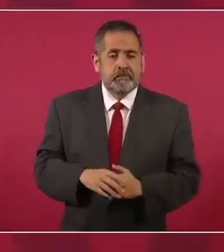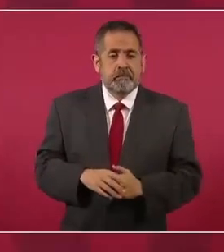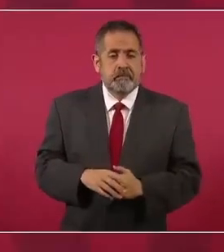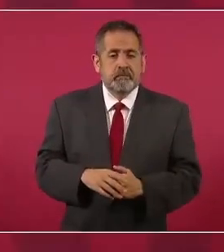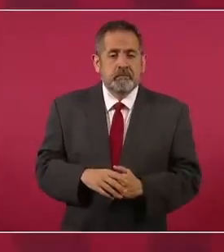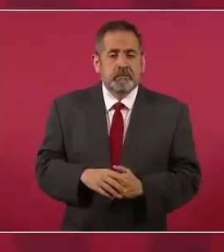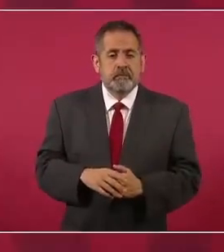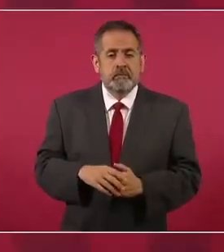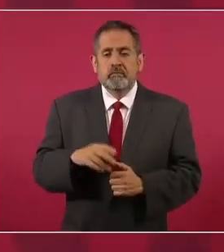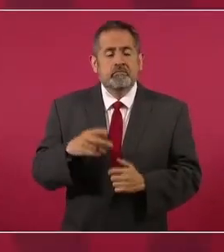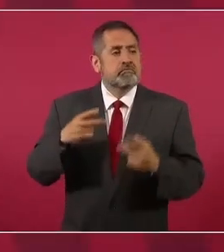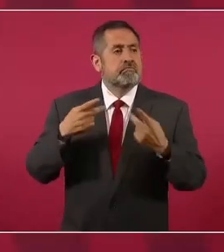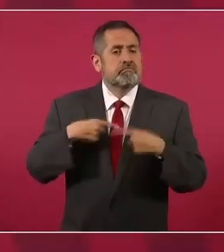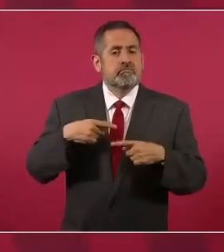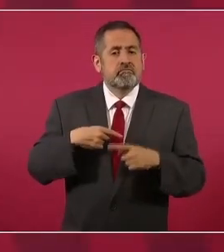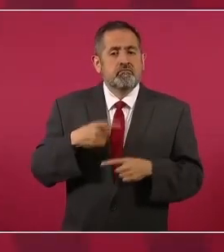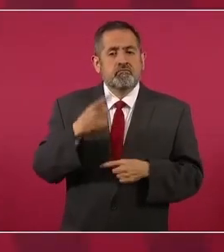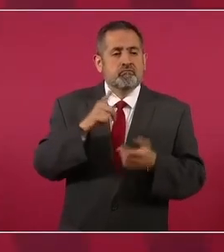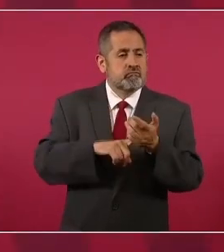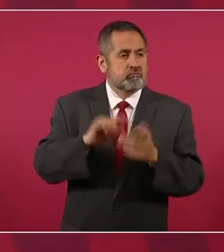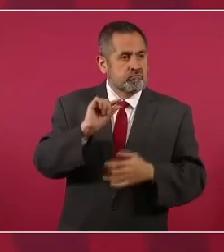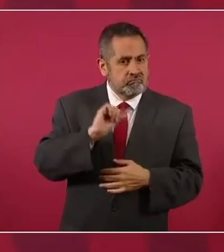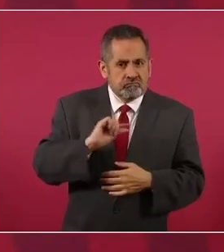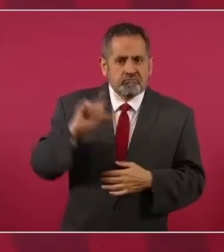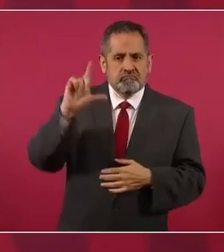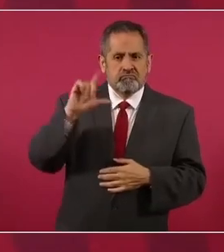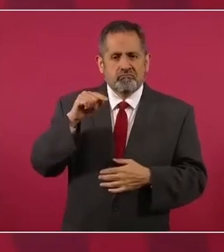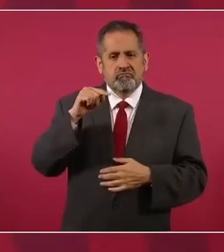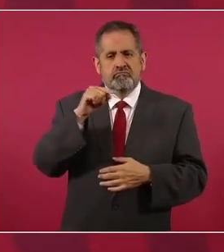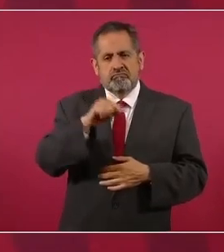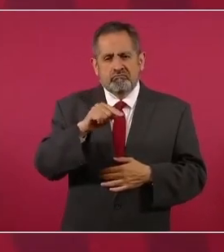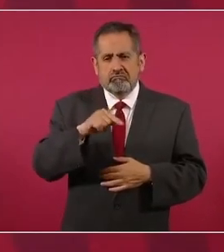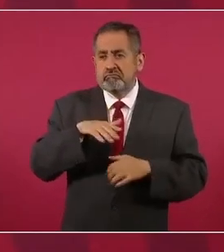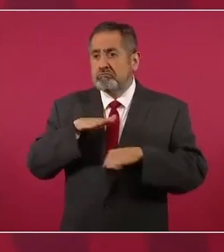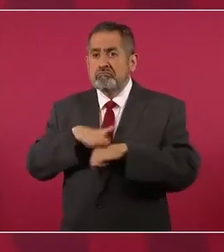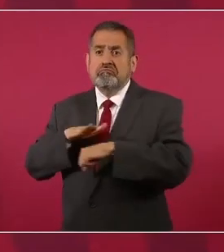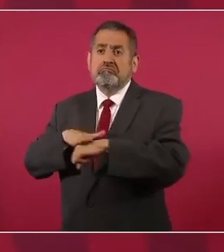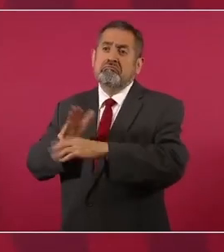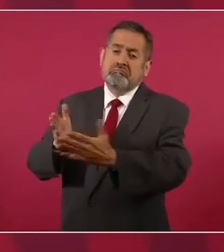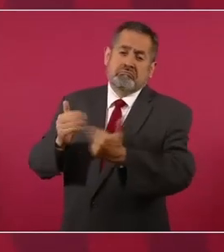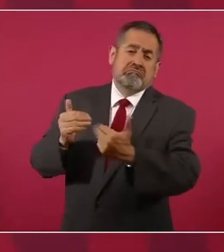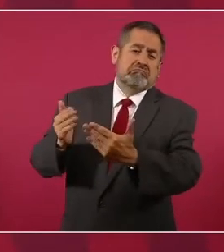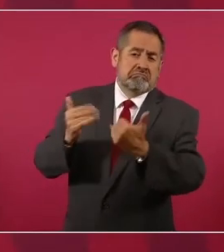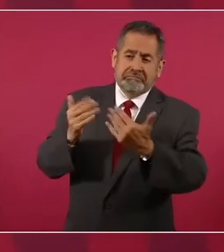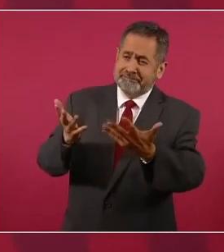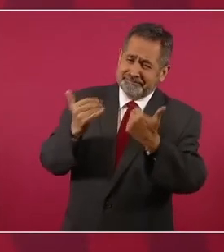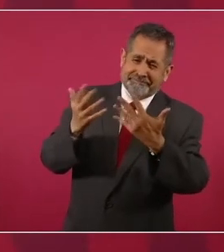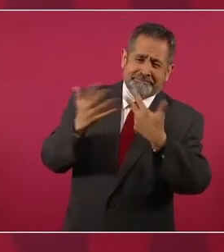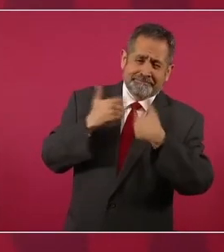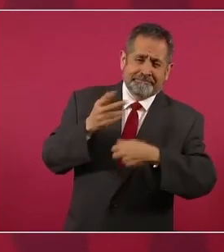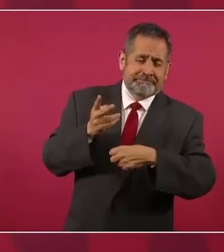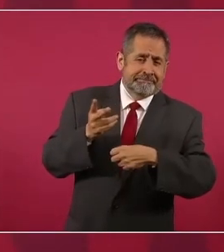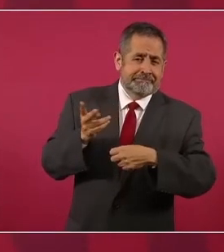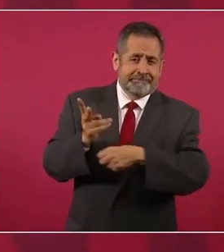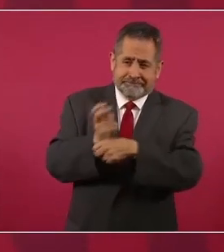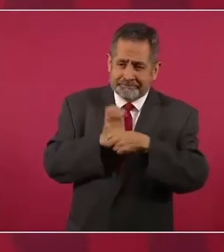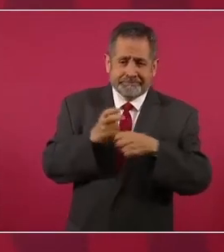hubo un personaje famoso que no convocara a la marcha.